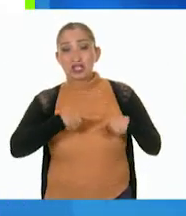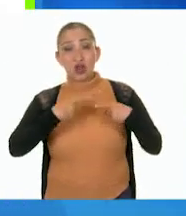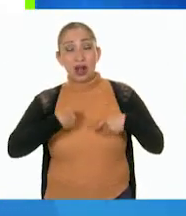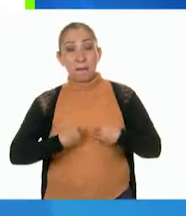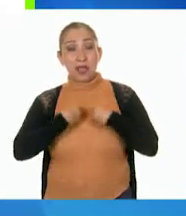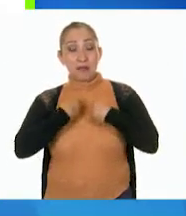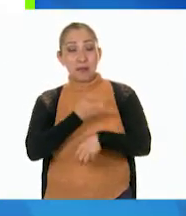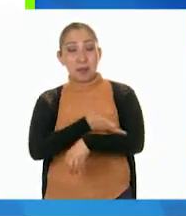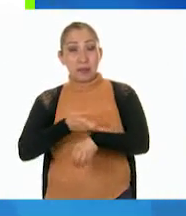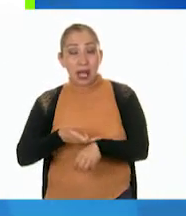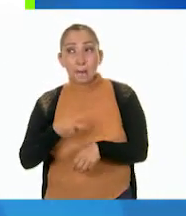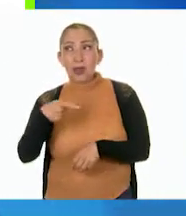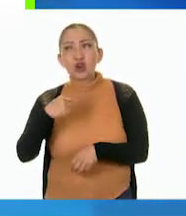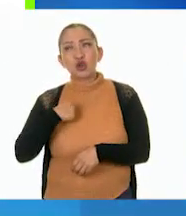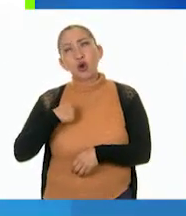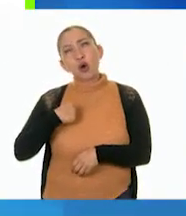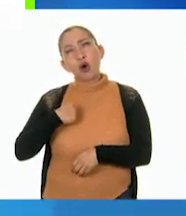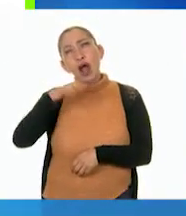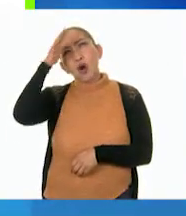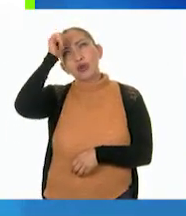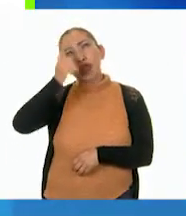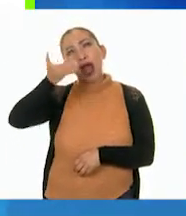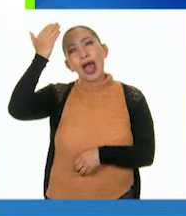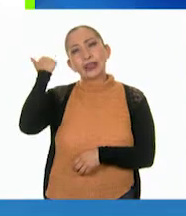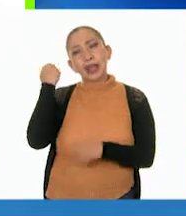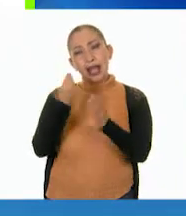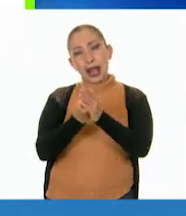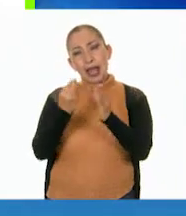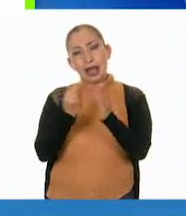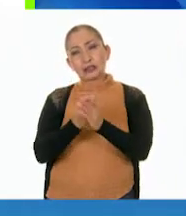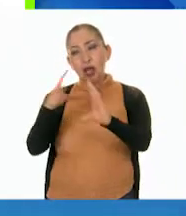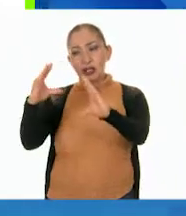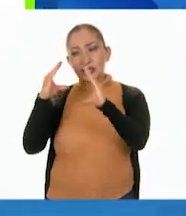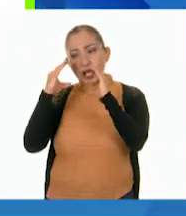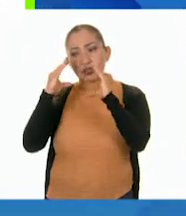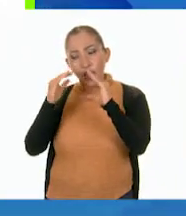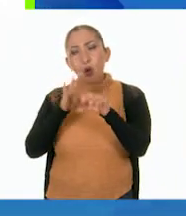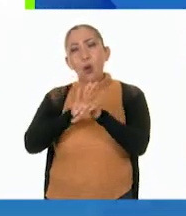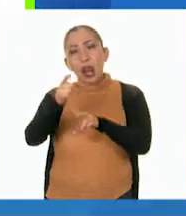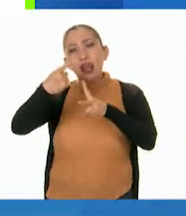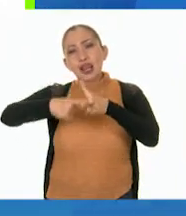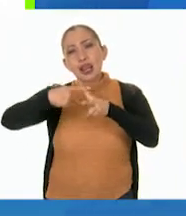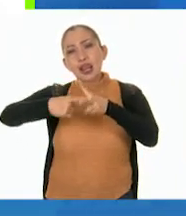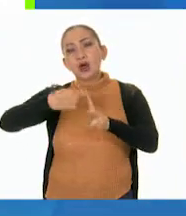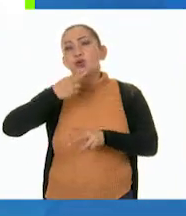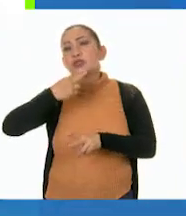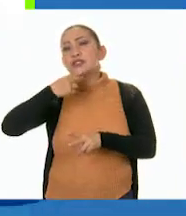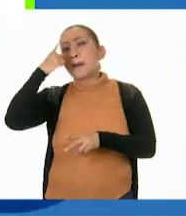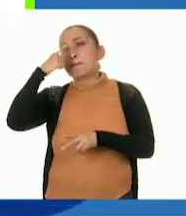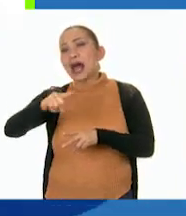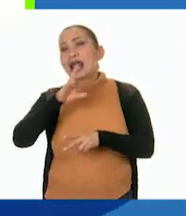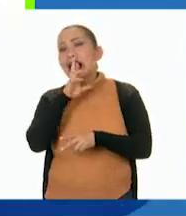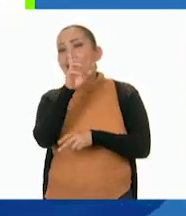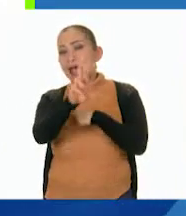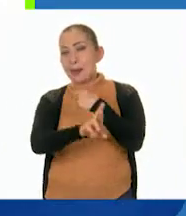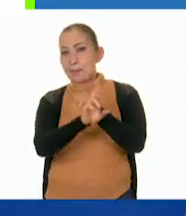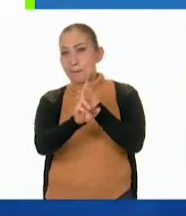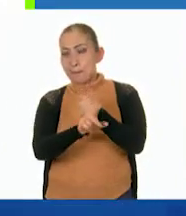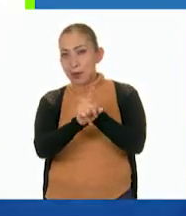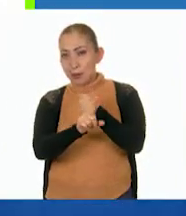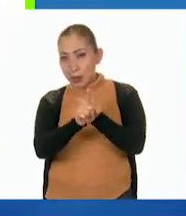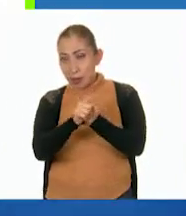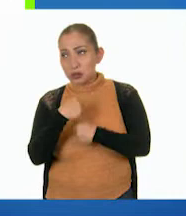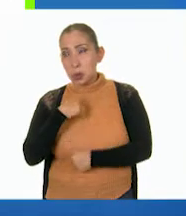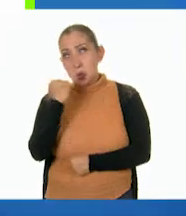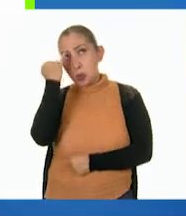familia. Pero me acordé de que en las clases anteriores nos enseñó qué operaciones se pueden usar para resolver problemas. Y se